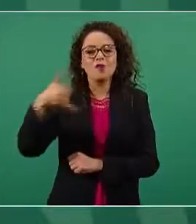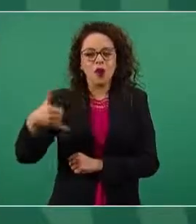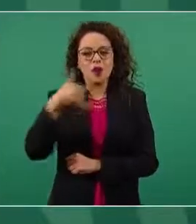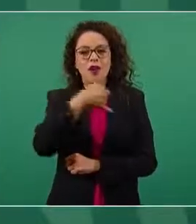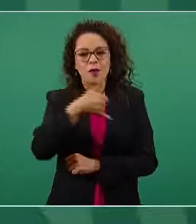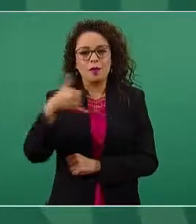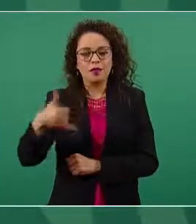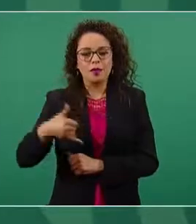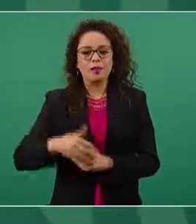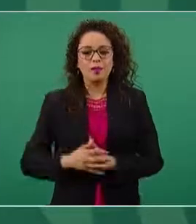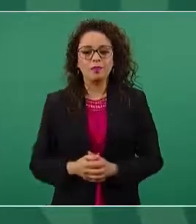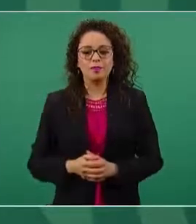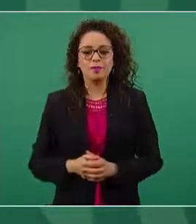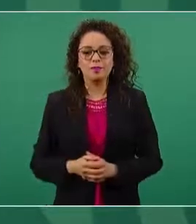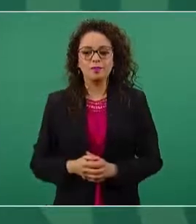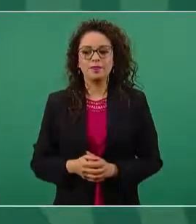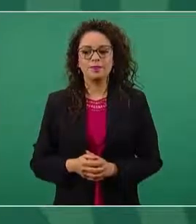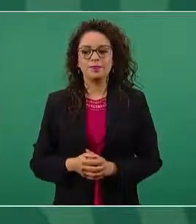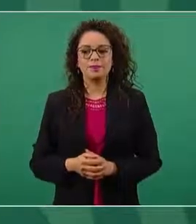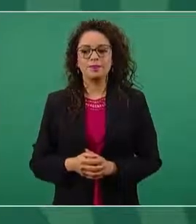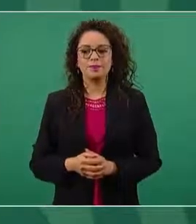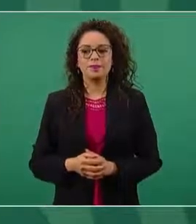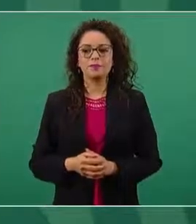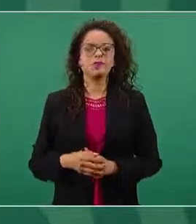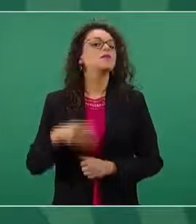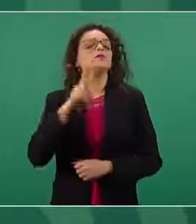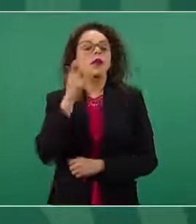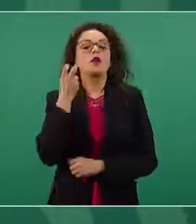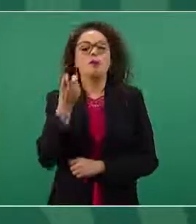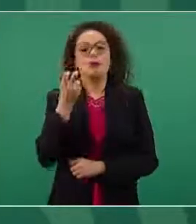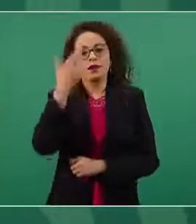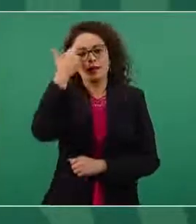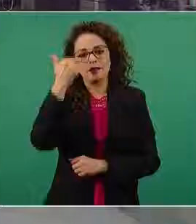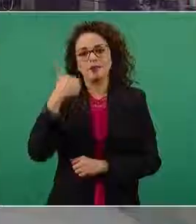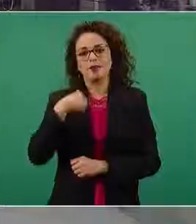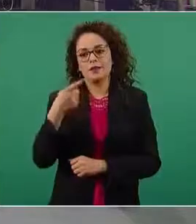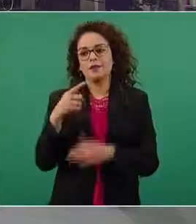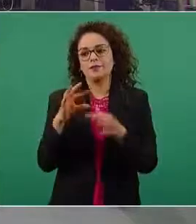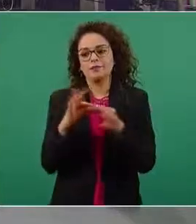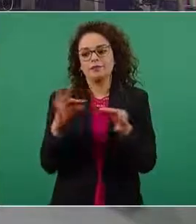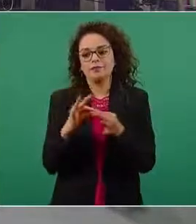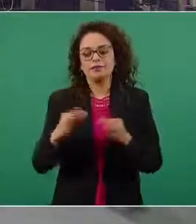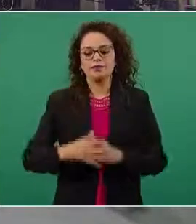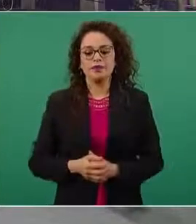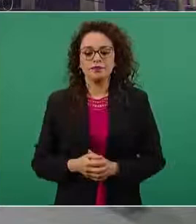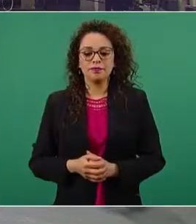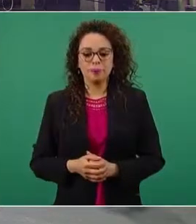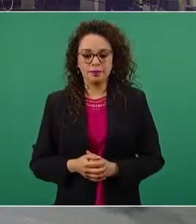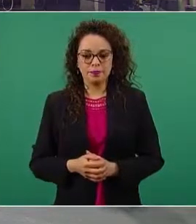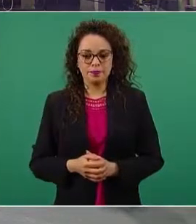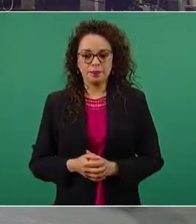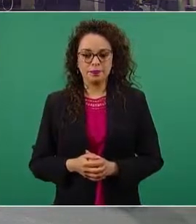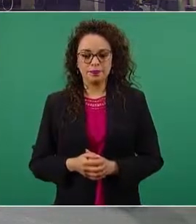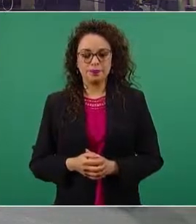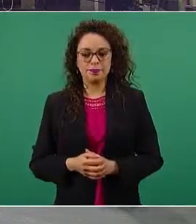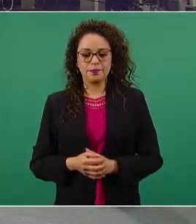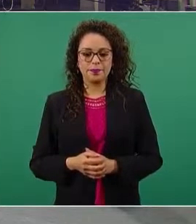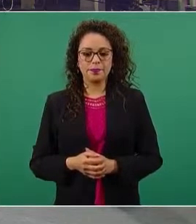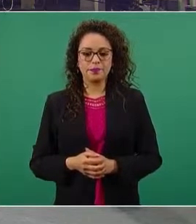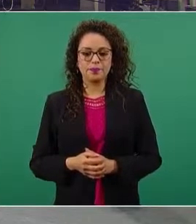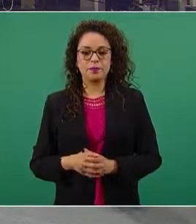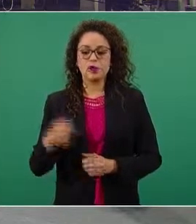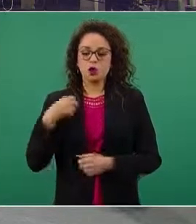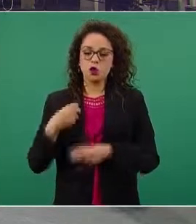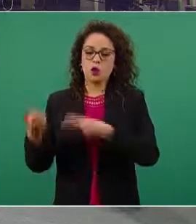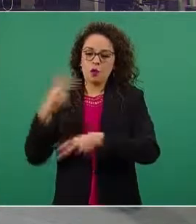Sí, sí, pero fue por eso, por Presidente, lo que comentaba él. En otros de los temas, vengo de Oaxaca, le